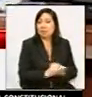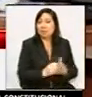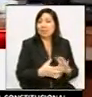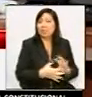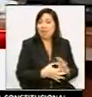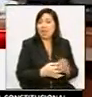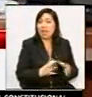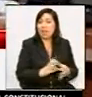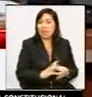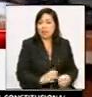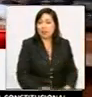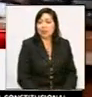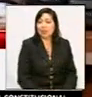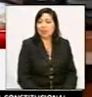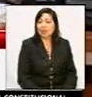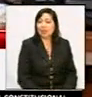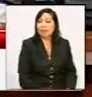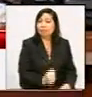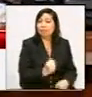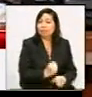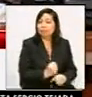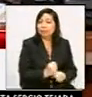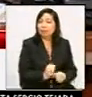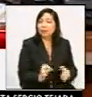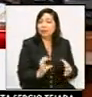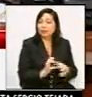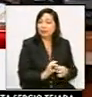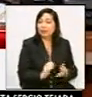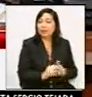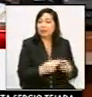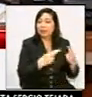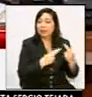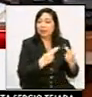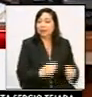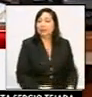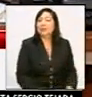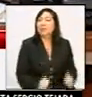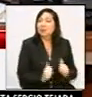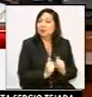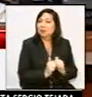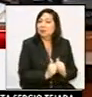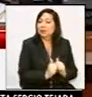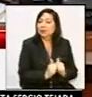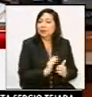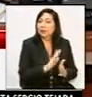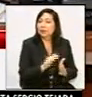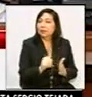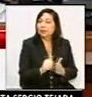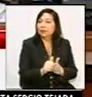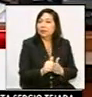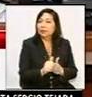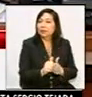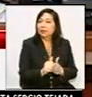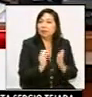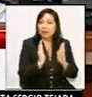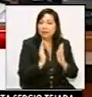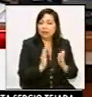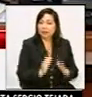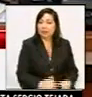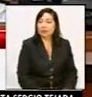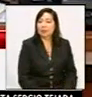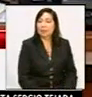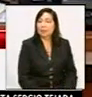año creamos una unidad funcional que es la unidad encargada de acompañar a todas las direcciones desconcentradas de